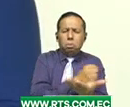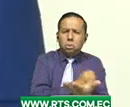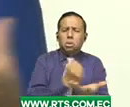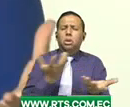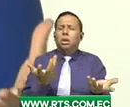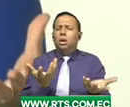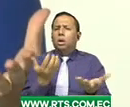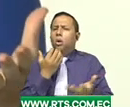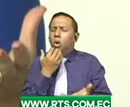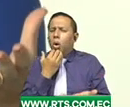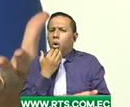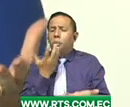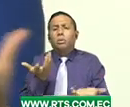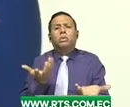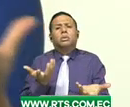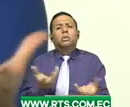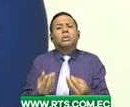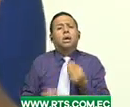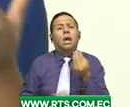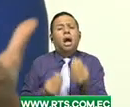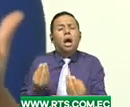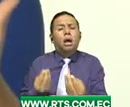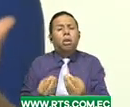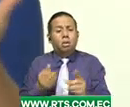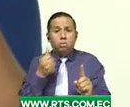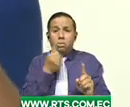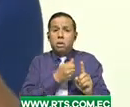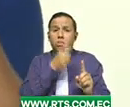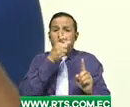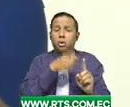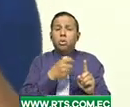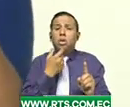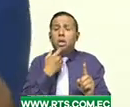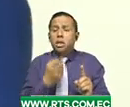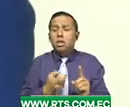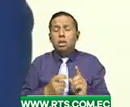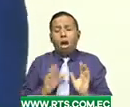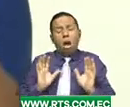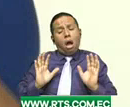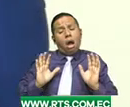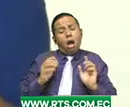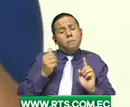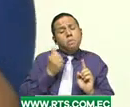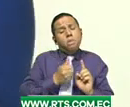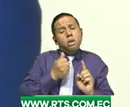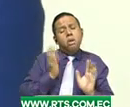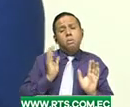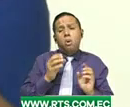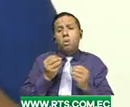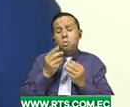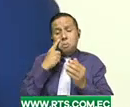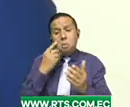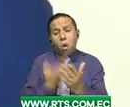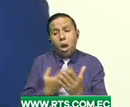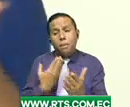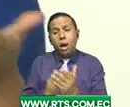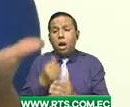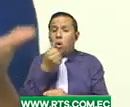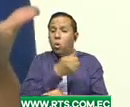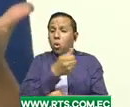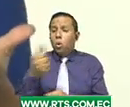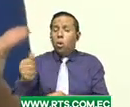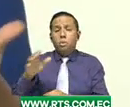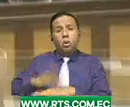el interpelante lastimosamente no logró comprobar que eso sea una atribución directa, una responsabilidad directa de la